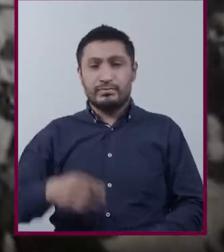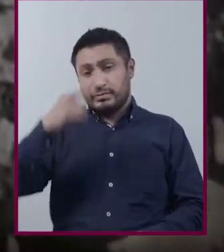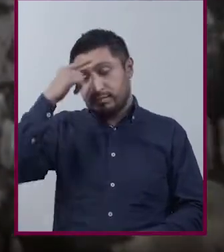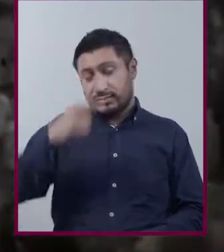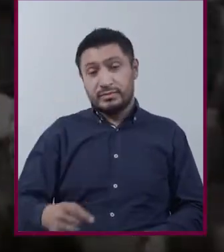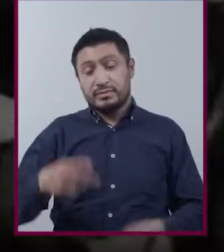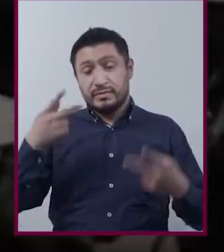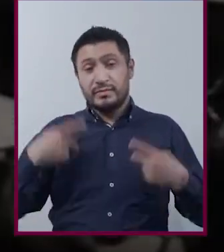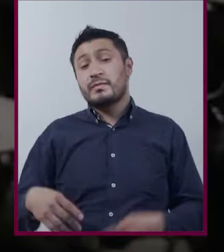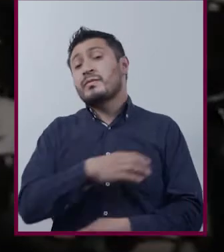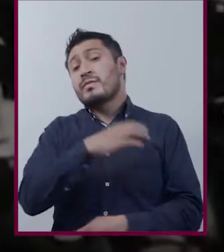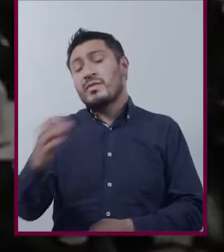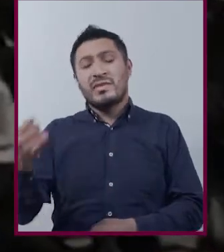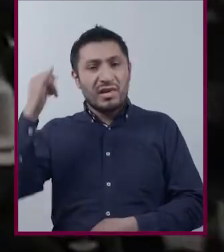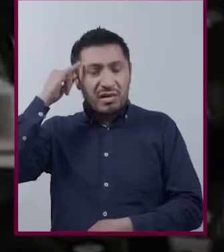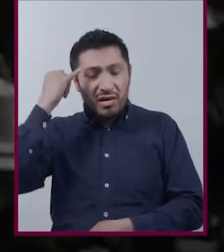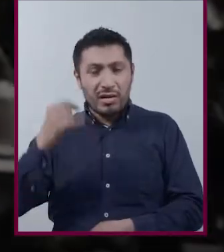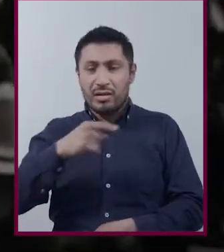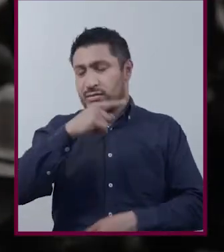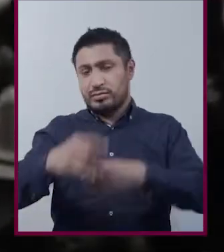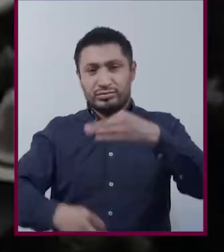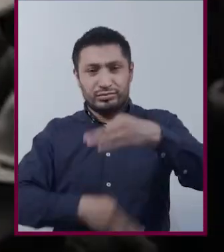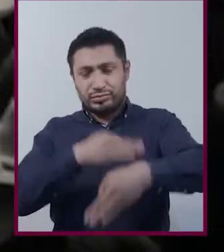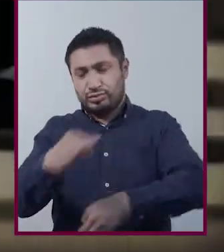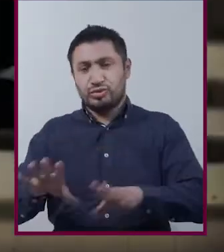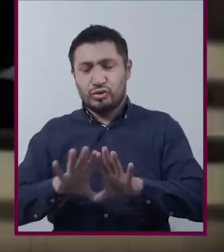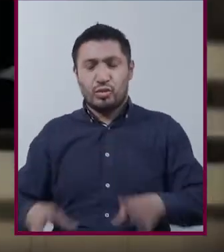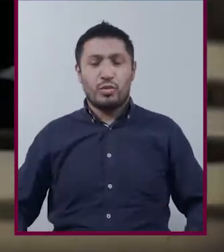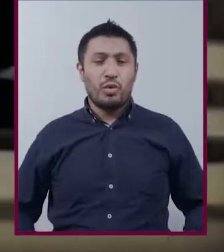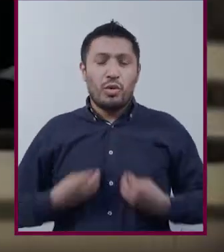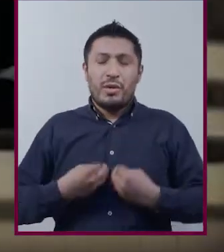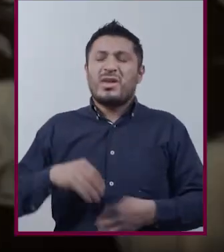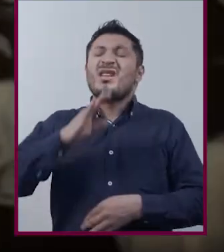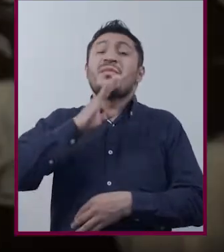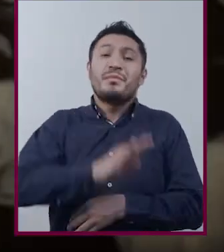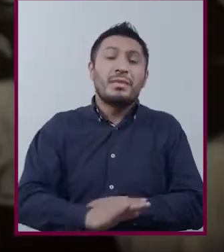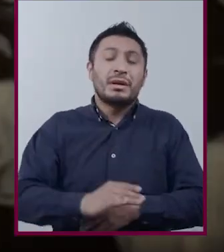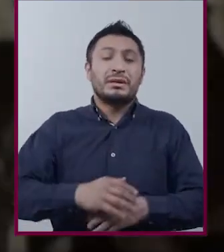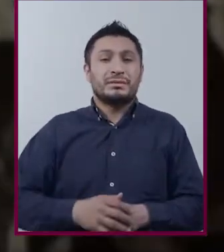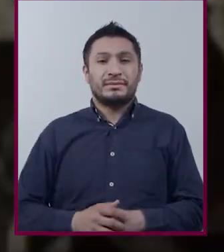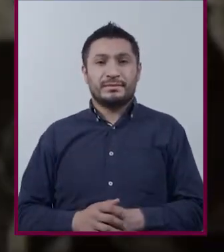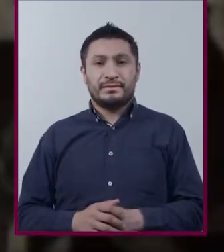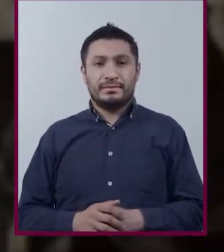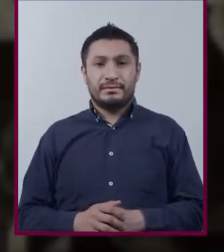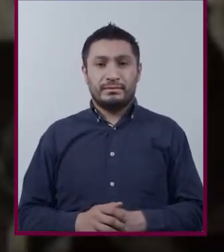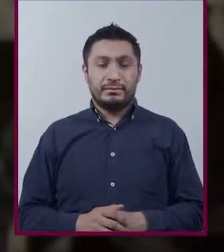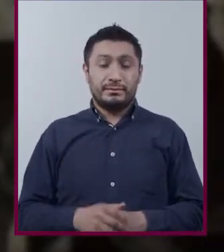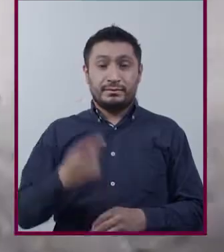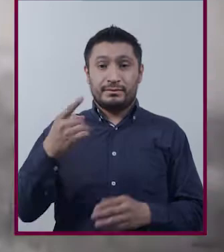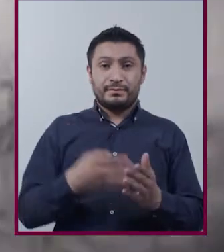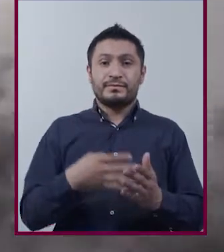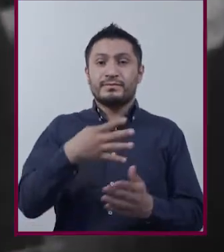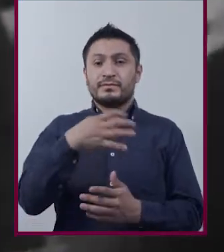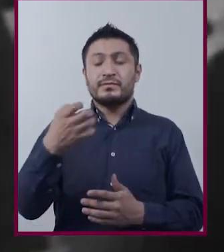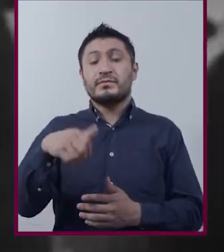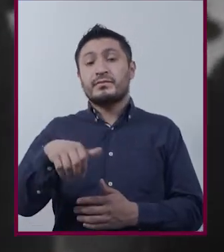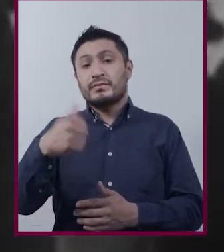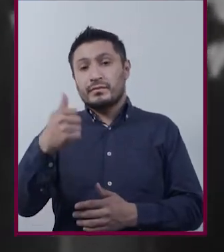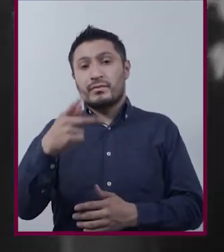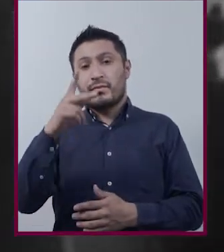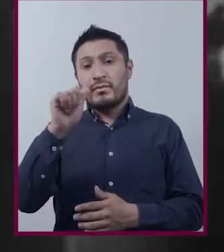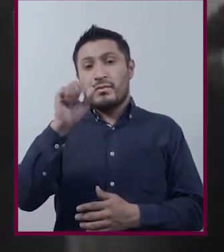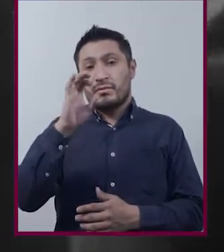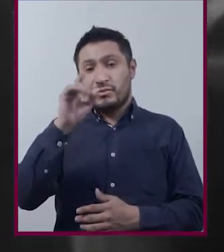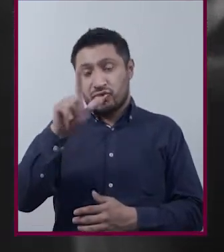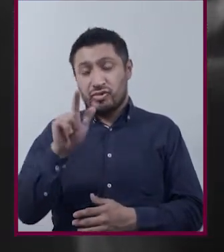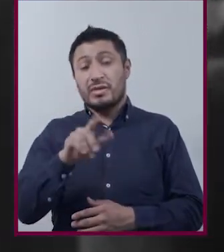campesinos, indígenas y mestizos a vivir en condiciones deplorables. En 1911, Pascual